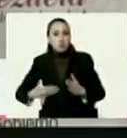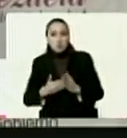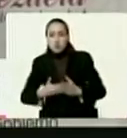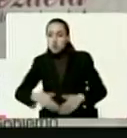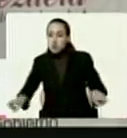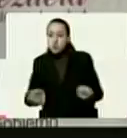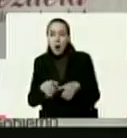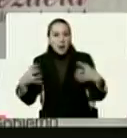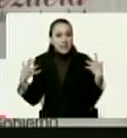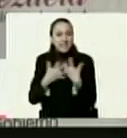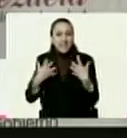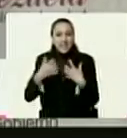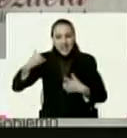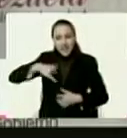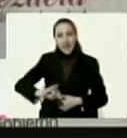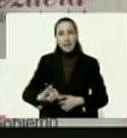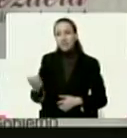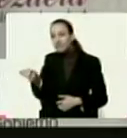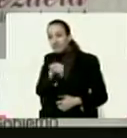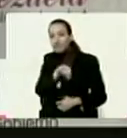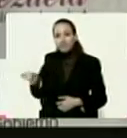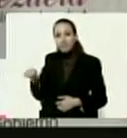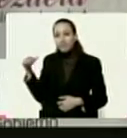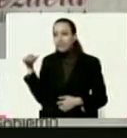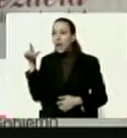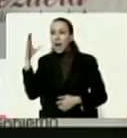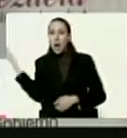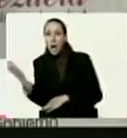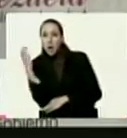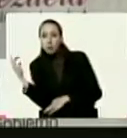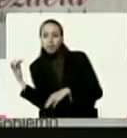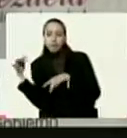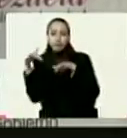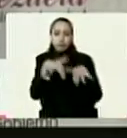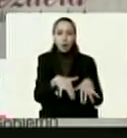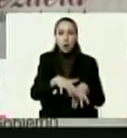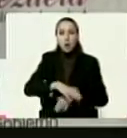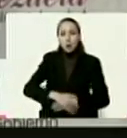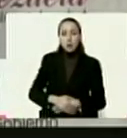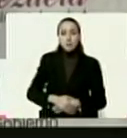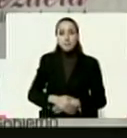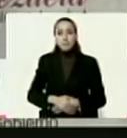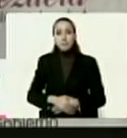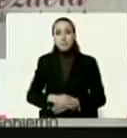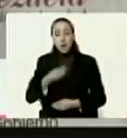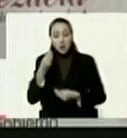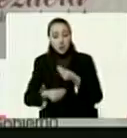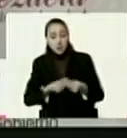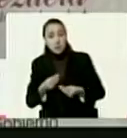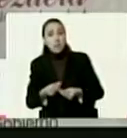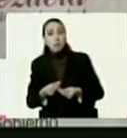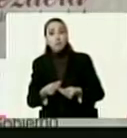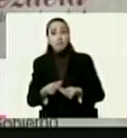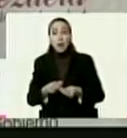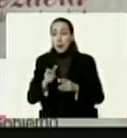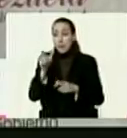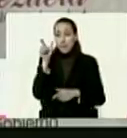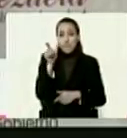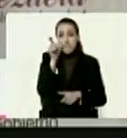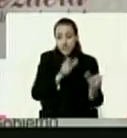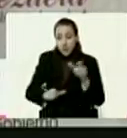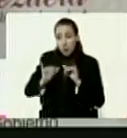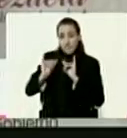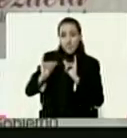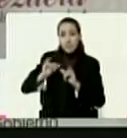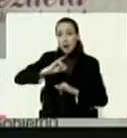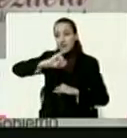esos camiones, y que fueron los mismos mercenarios y personas violentas de